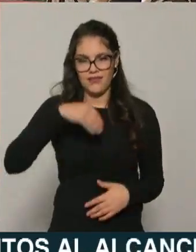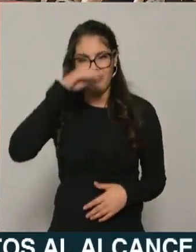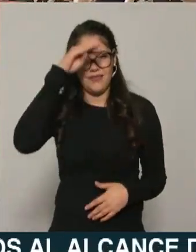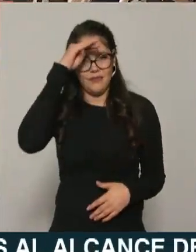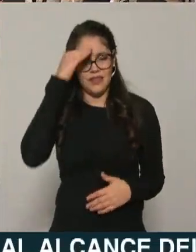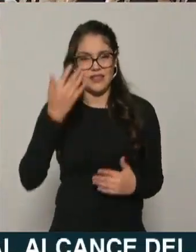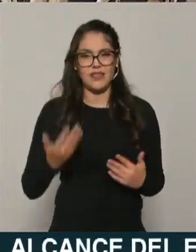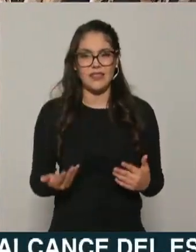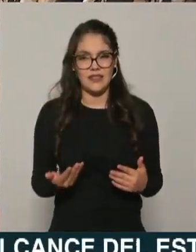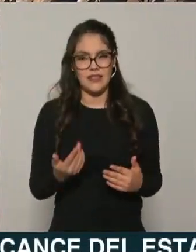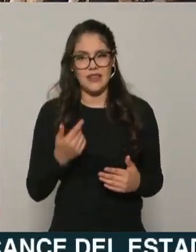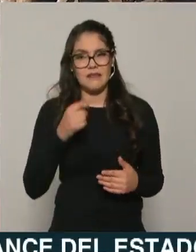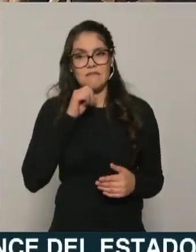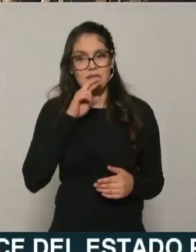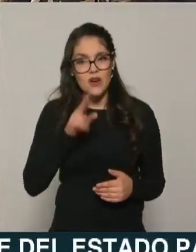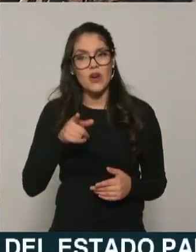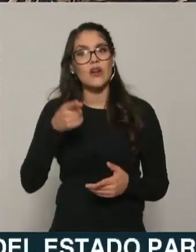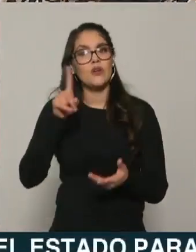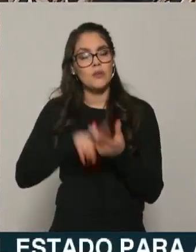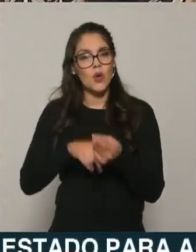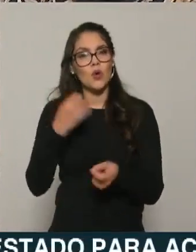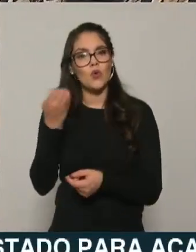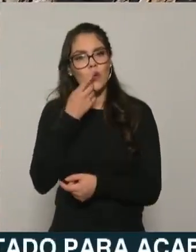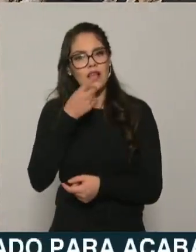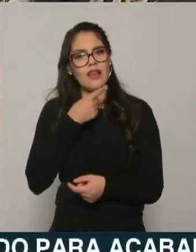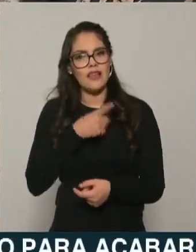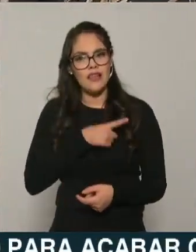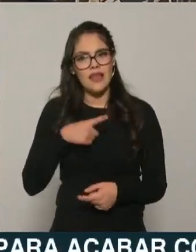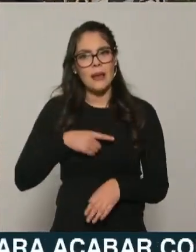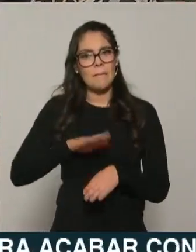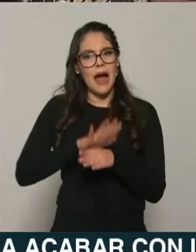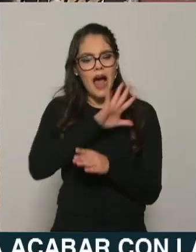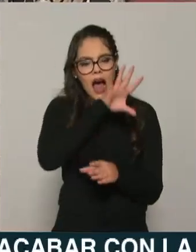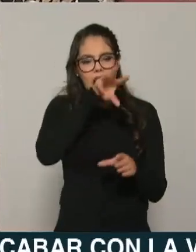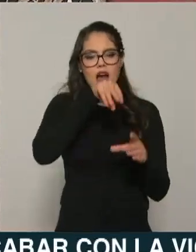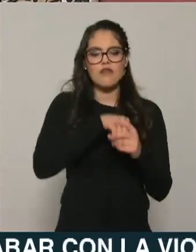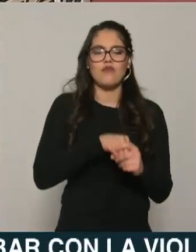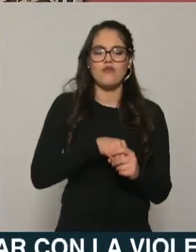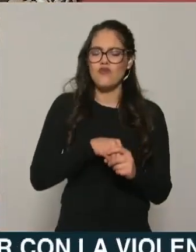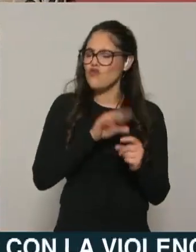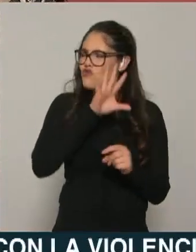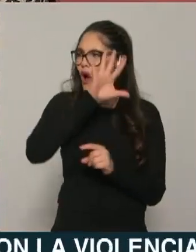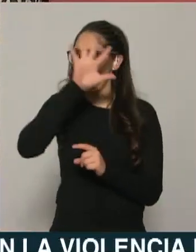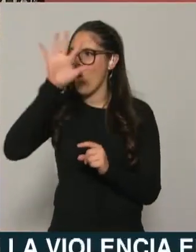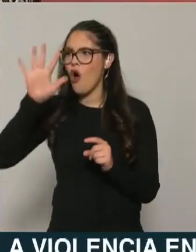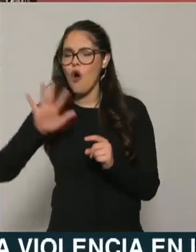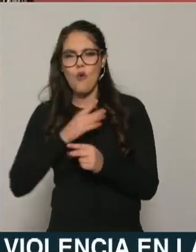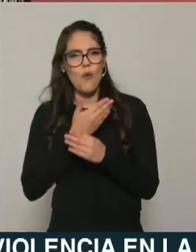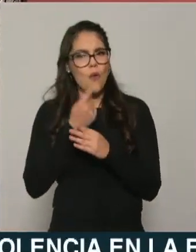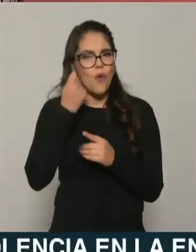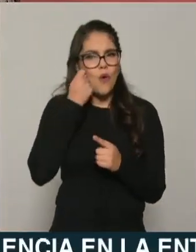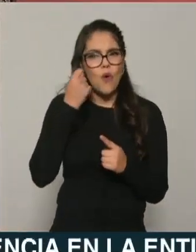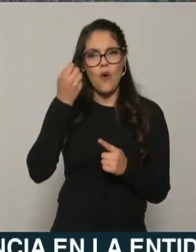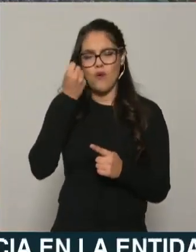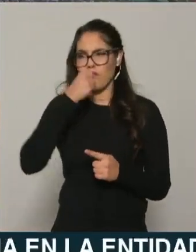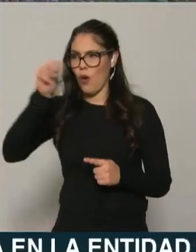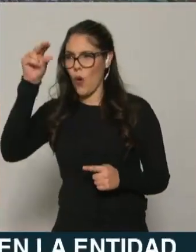nada en las escuelas debería de haber más inclusión en todos los aspectos, sean sobredotados, tengan